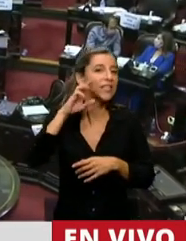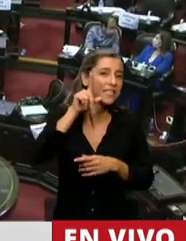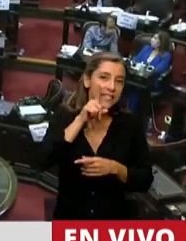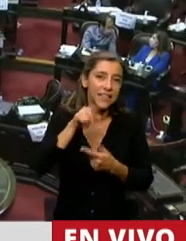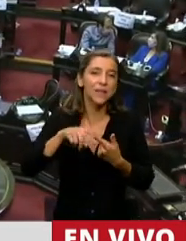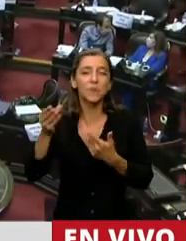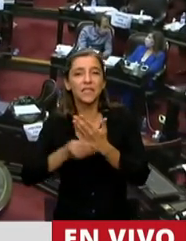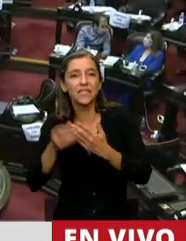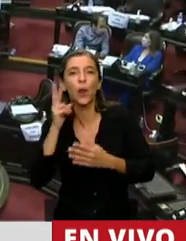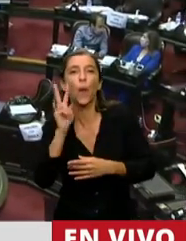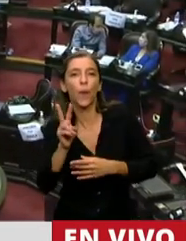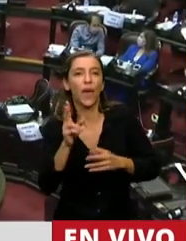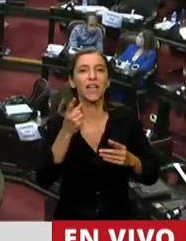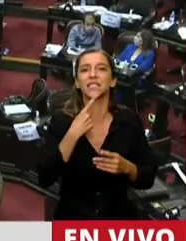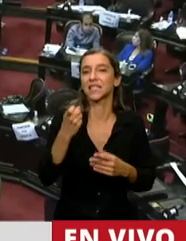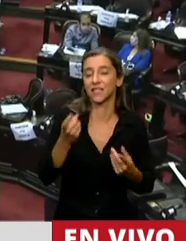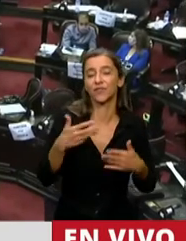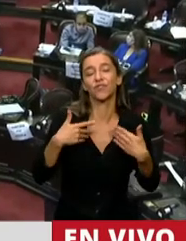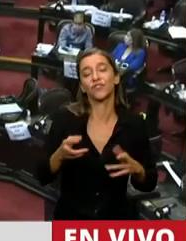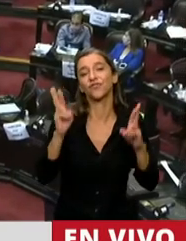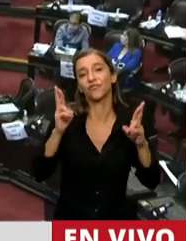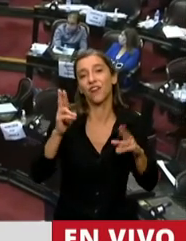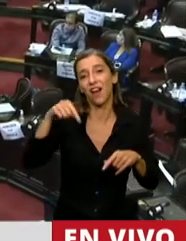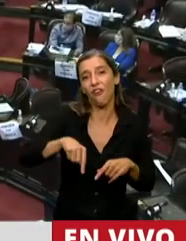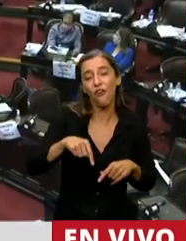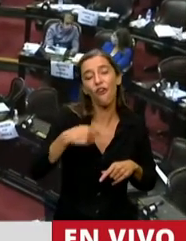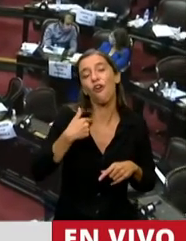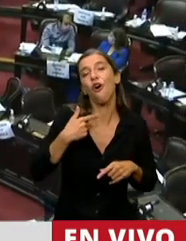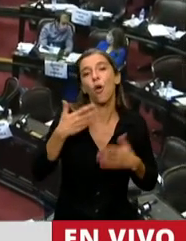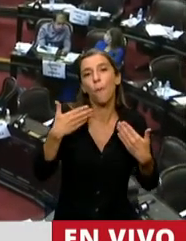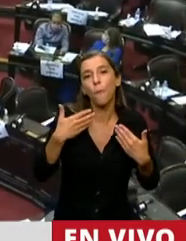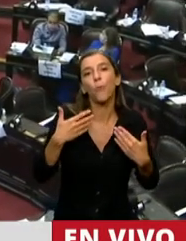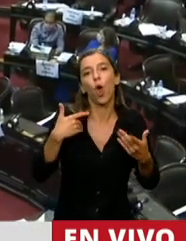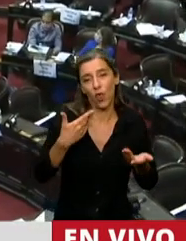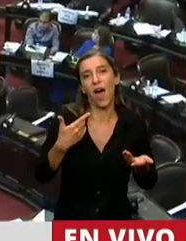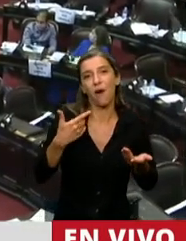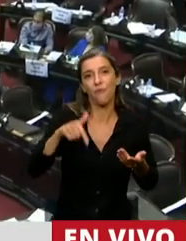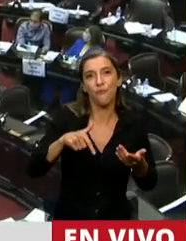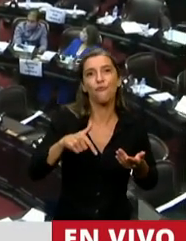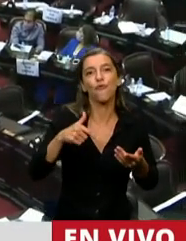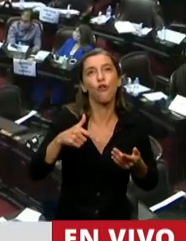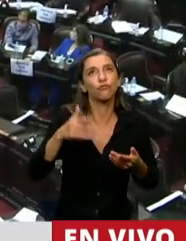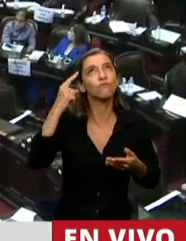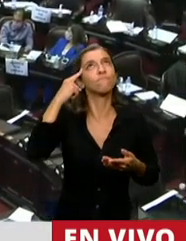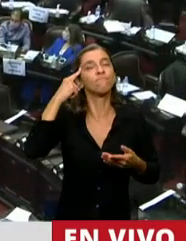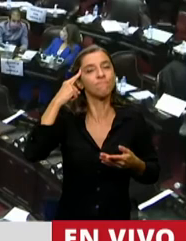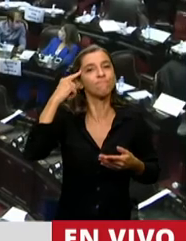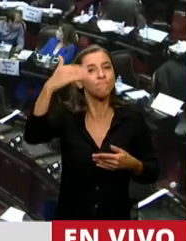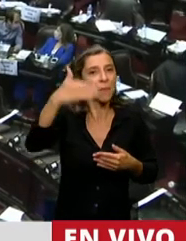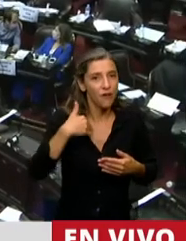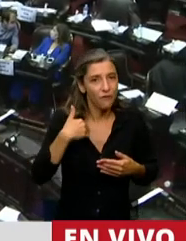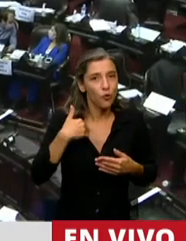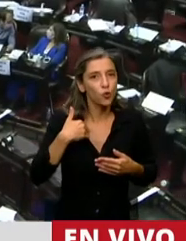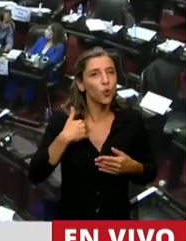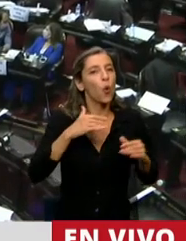asimetrías y entonces el dinero que hoy aspiramos a tener pueda ser distribuido con equidad en Argentina. Aspiramos a eso. Esperemos